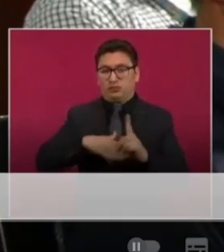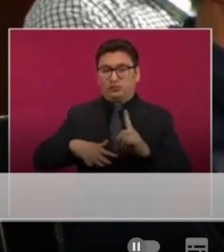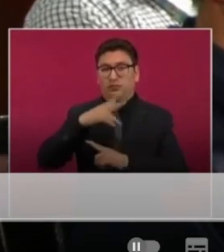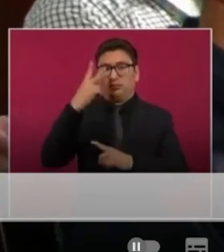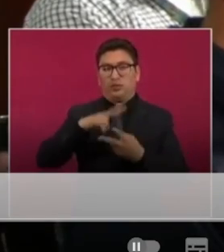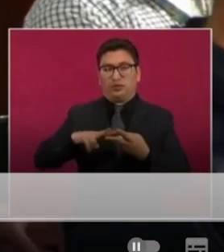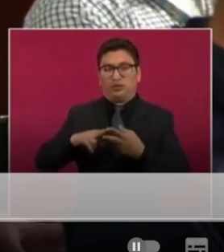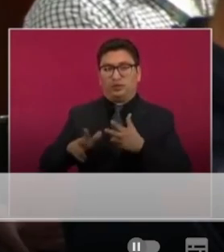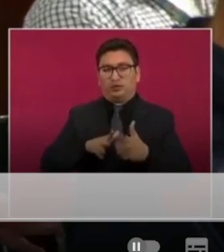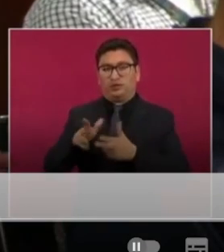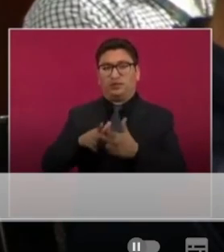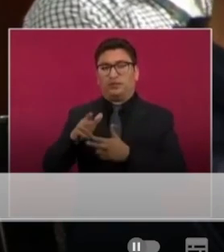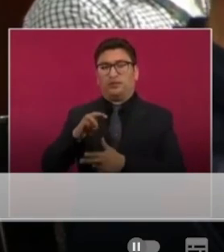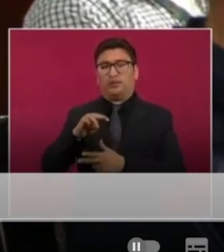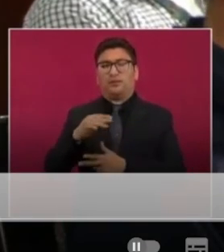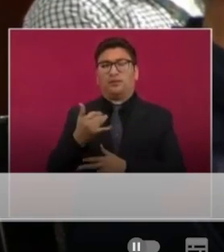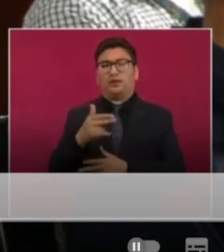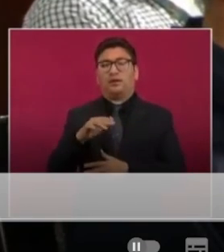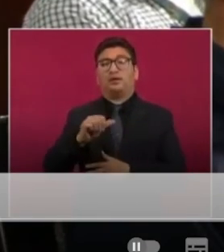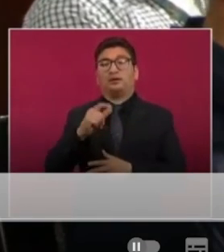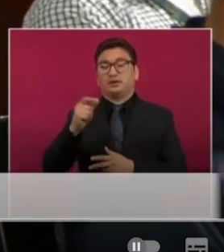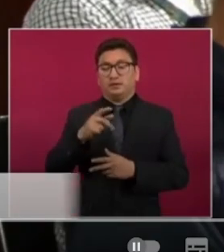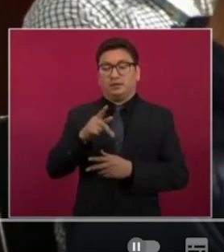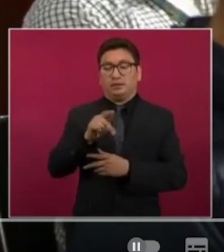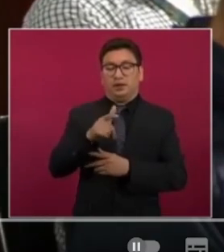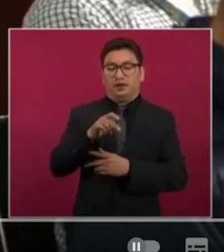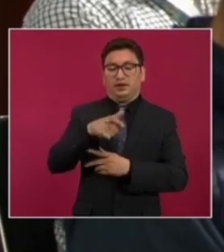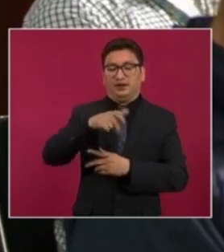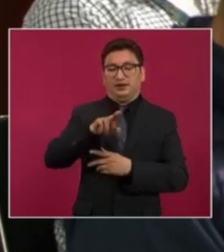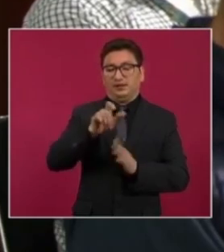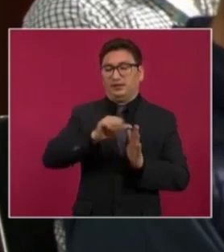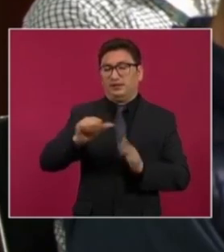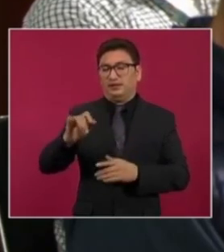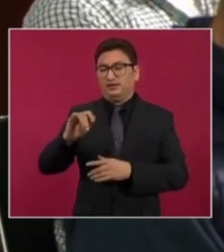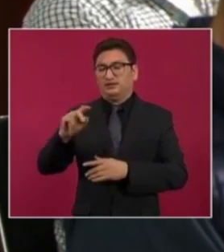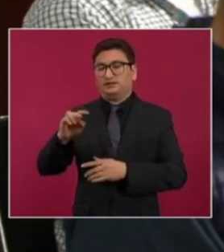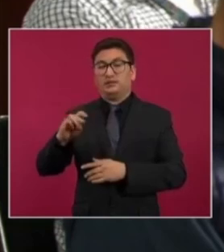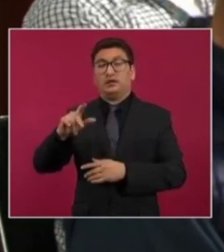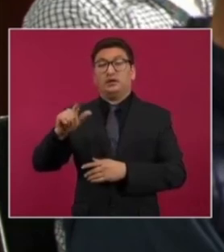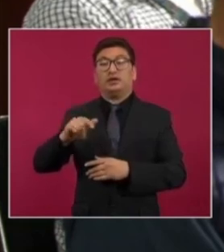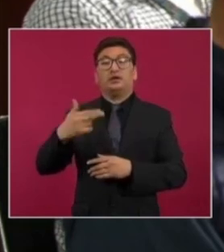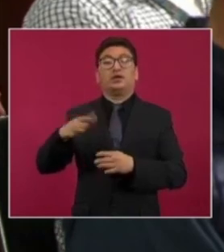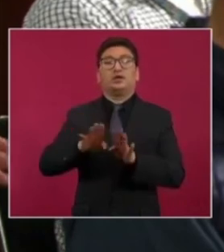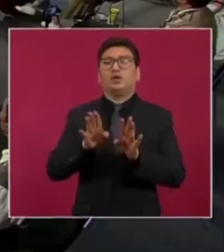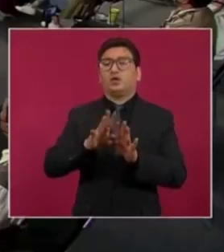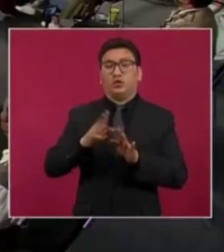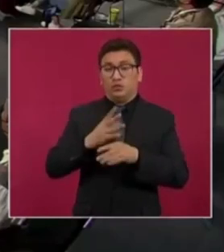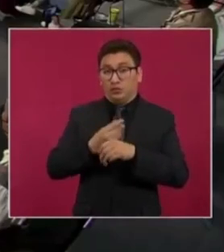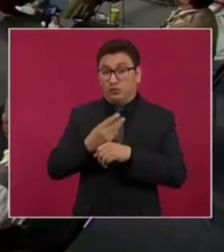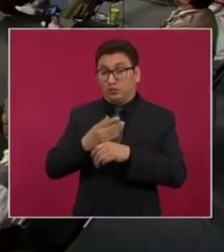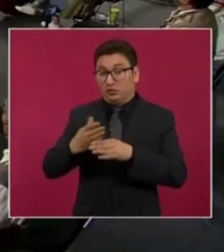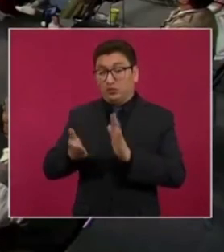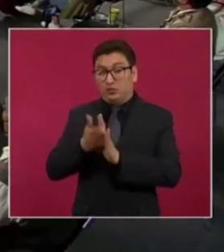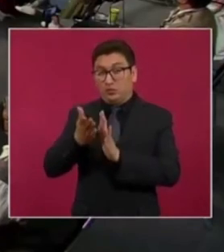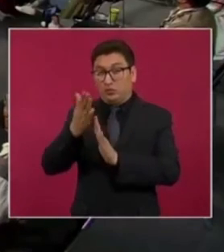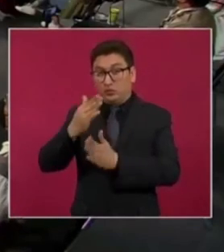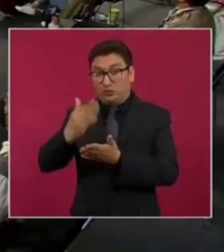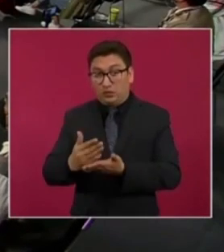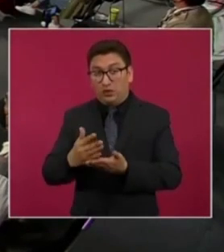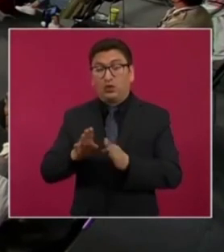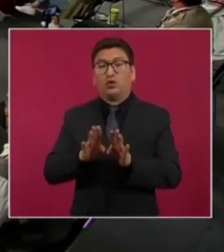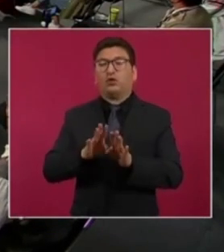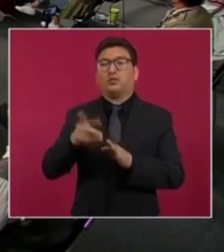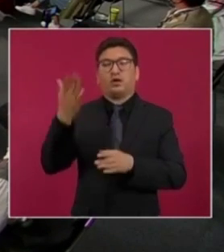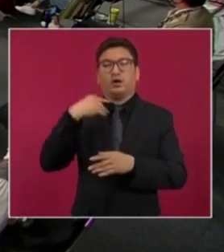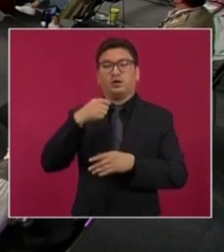Maya, desde Palenque hasta Izamal, ¿esto va a detener las obras o qué estrategia legal tienen para enfrentar este tema que hasta donde se